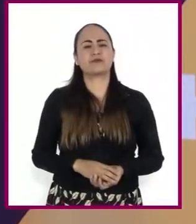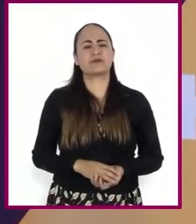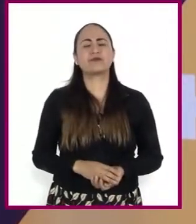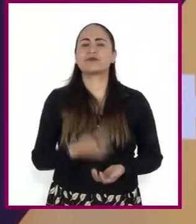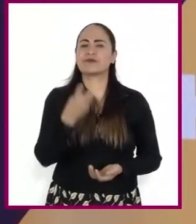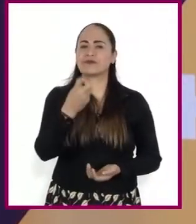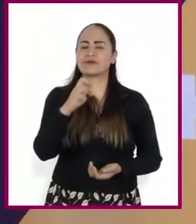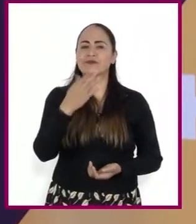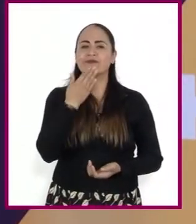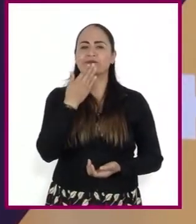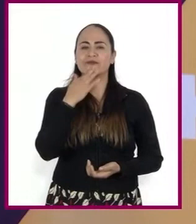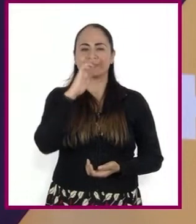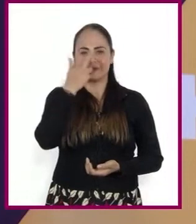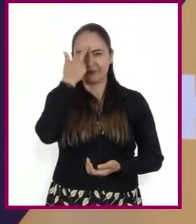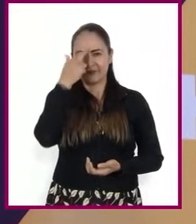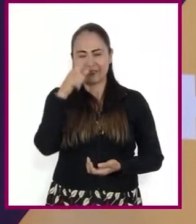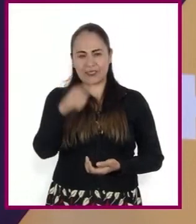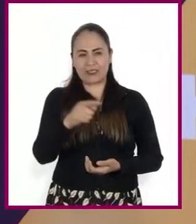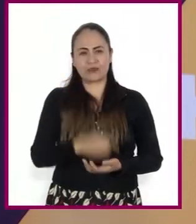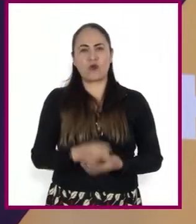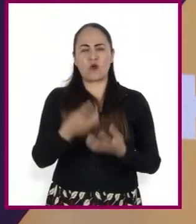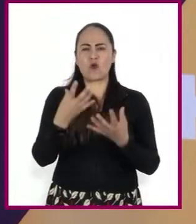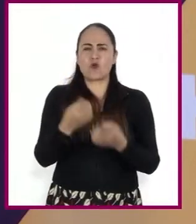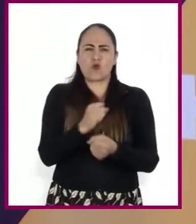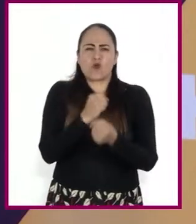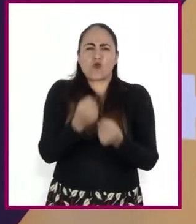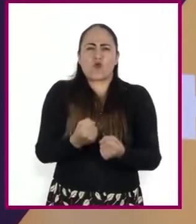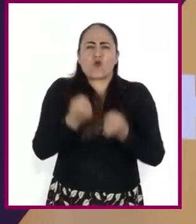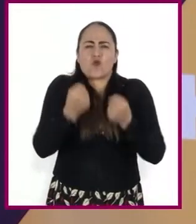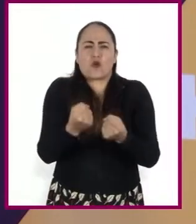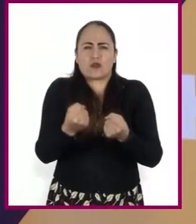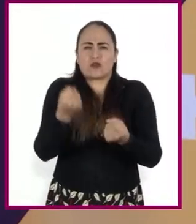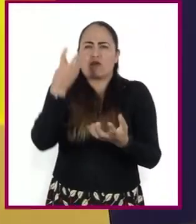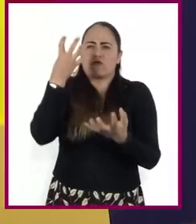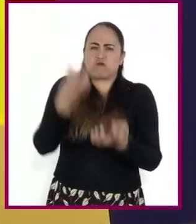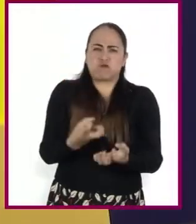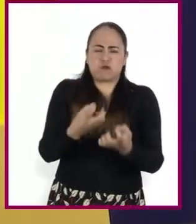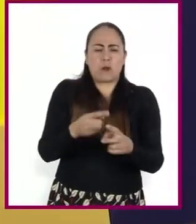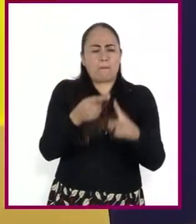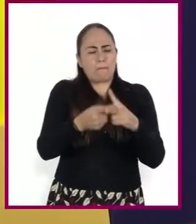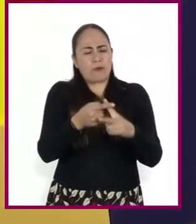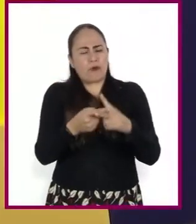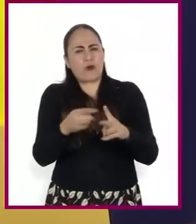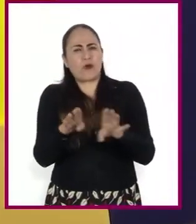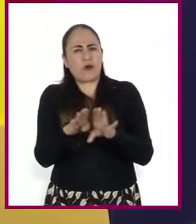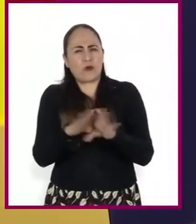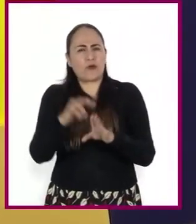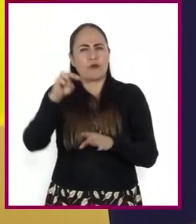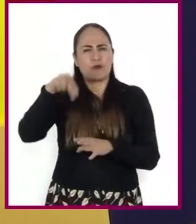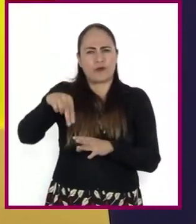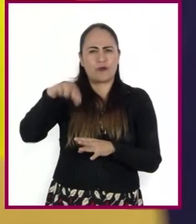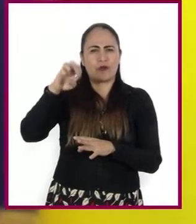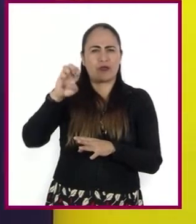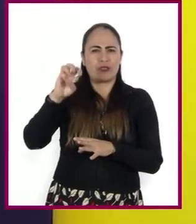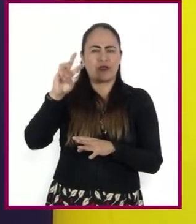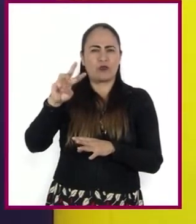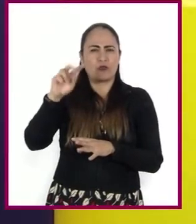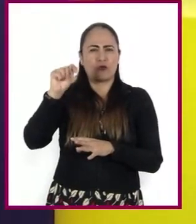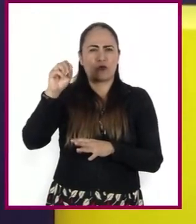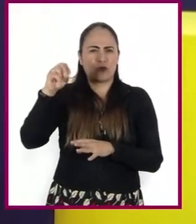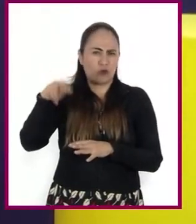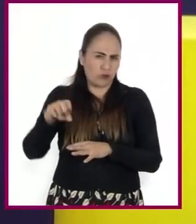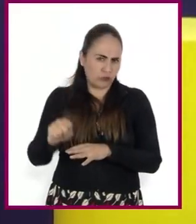que recuerdas que la unidad de medida de la fuerza se mide en newtons. Ahora elegiré otro astro.